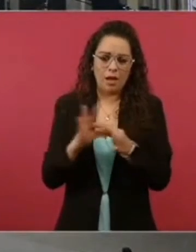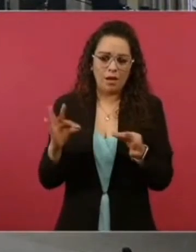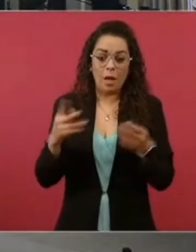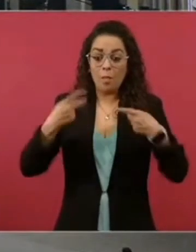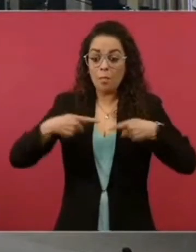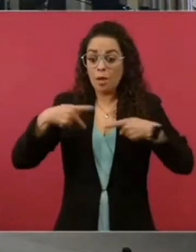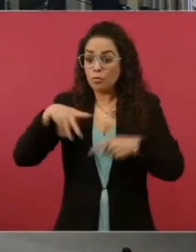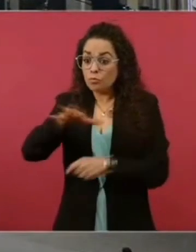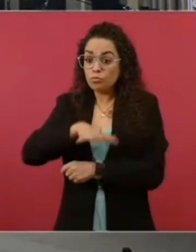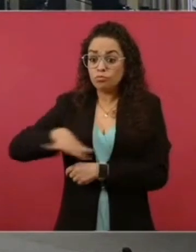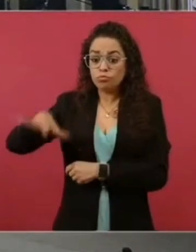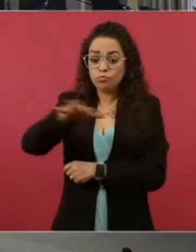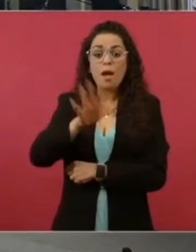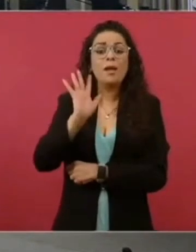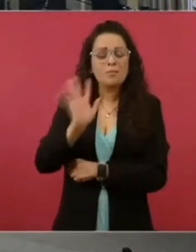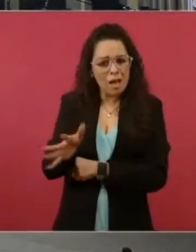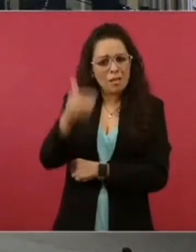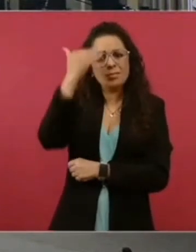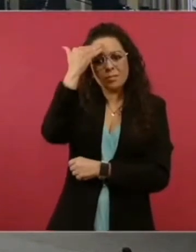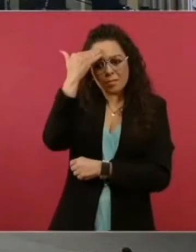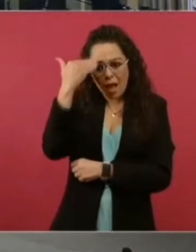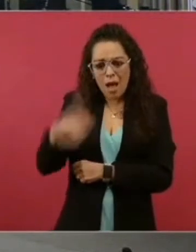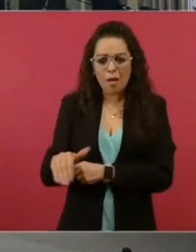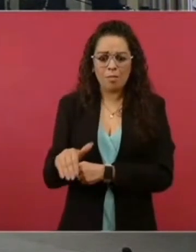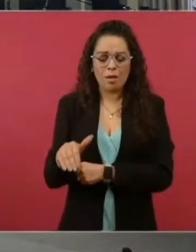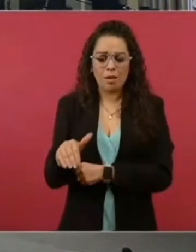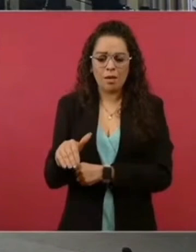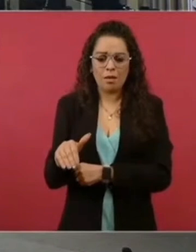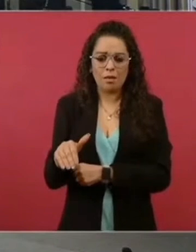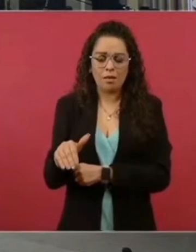sabe. O sea, antes,